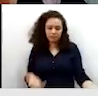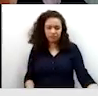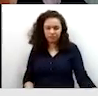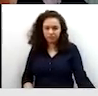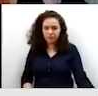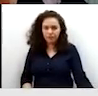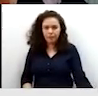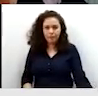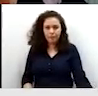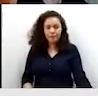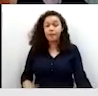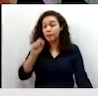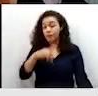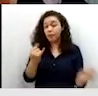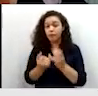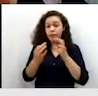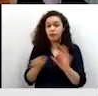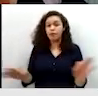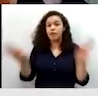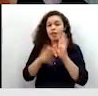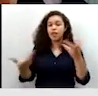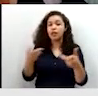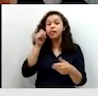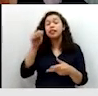Pero aquí sí lo que es importante es siempre mantenerlo tapado.